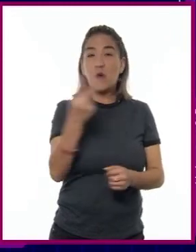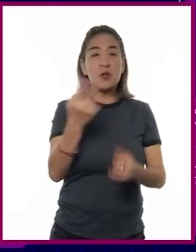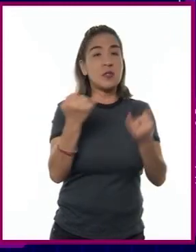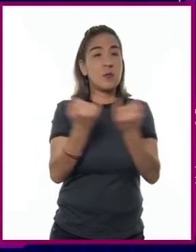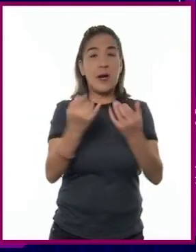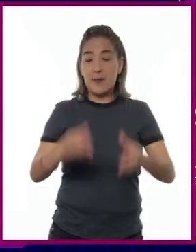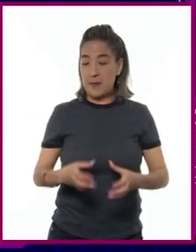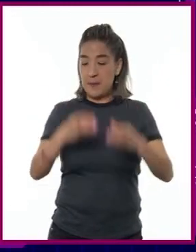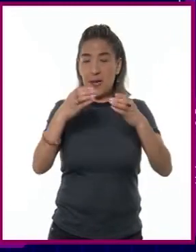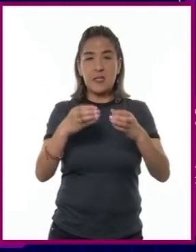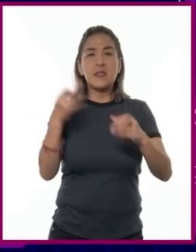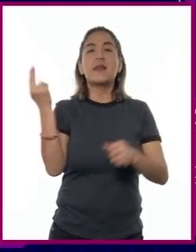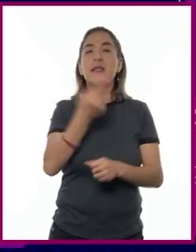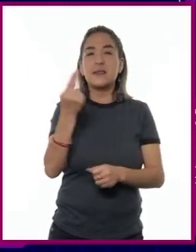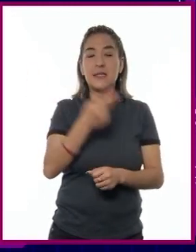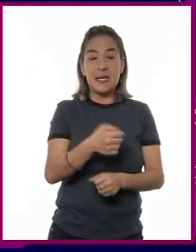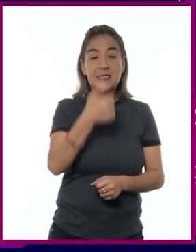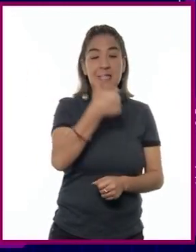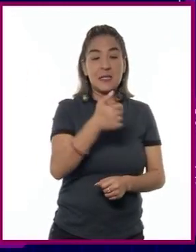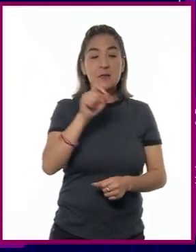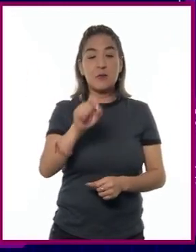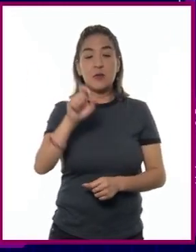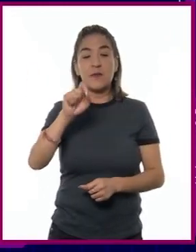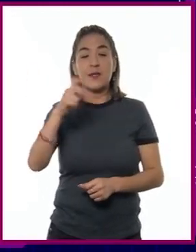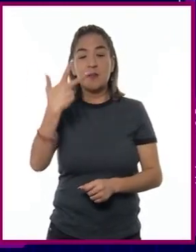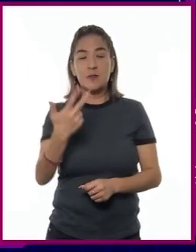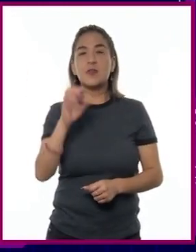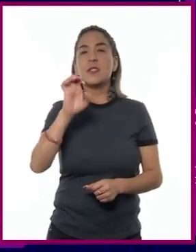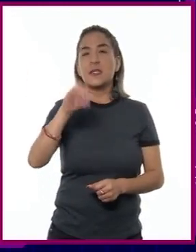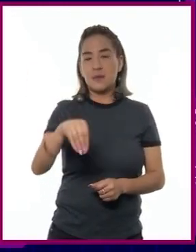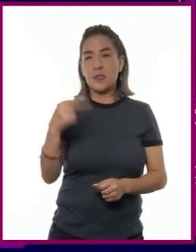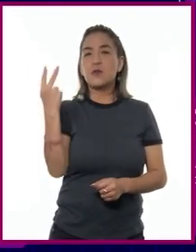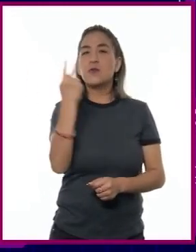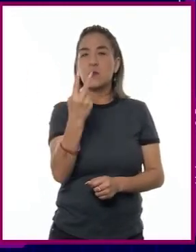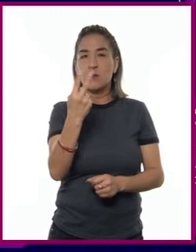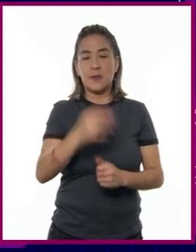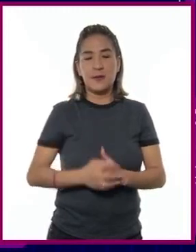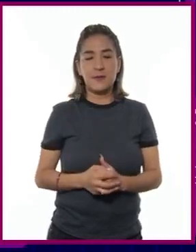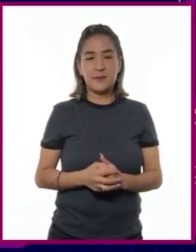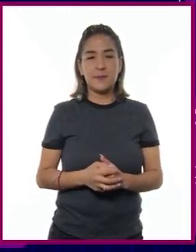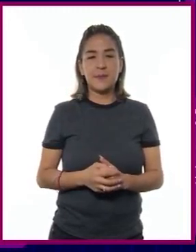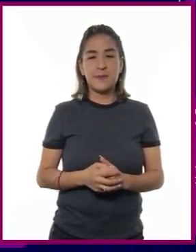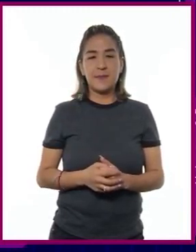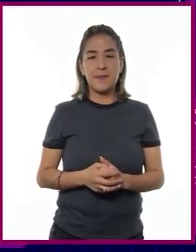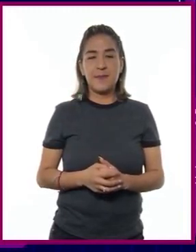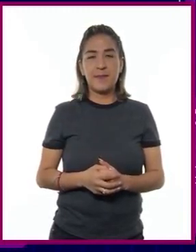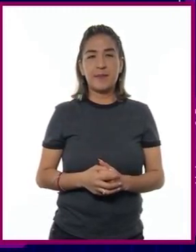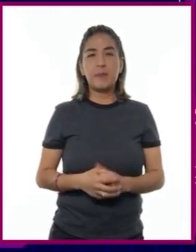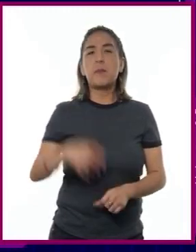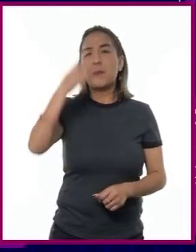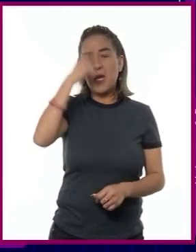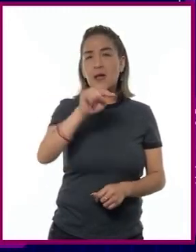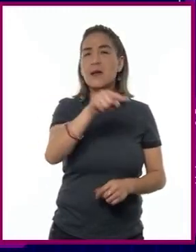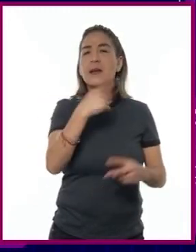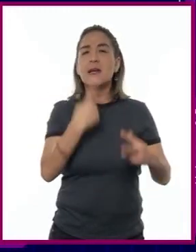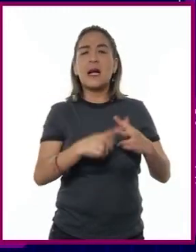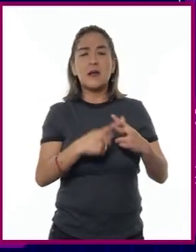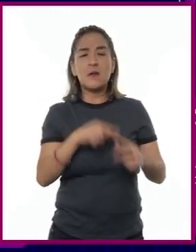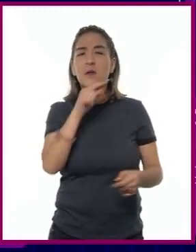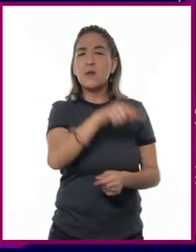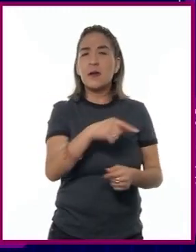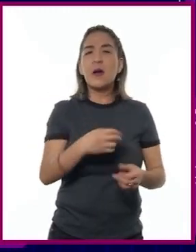bases se requieren 6.28 centímetros cuadrados. Para calcular